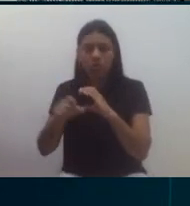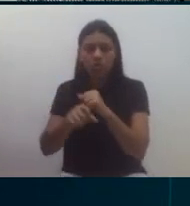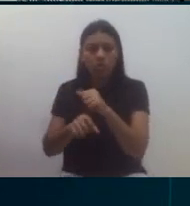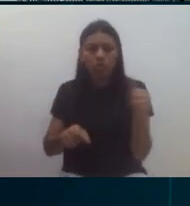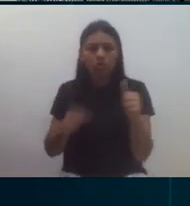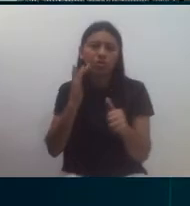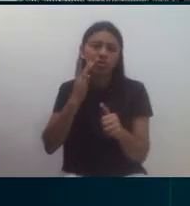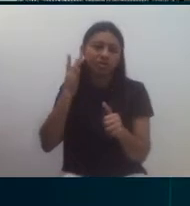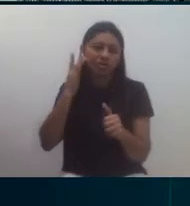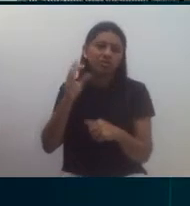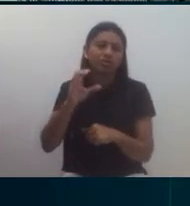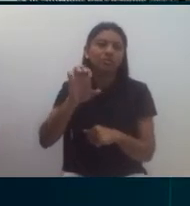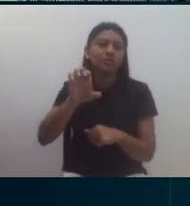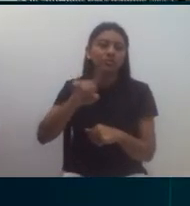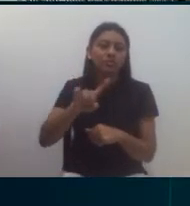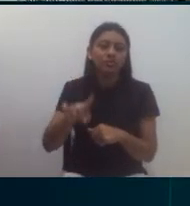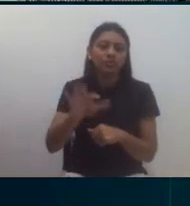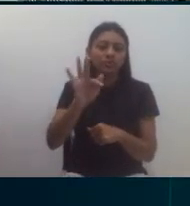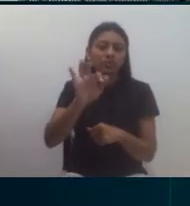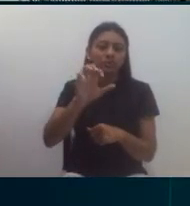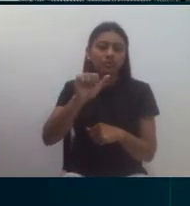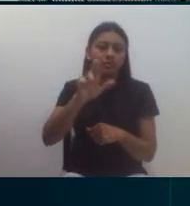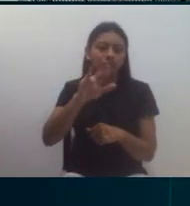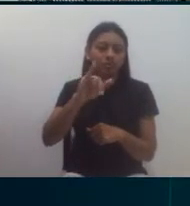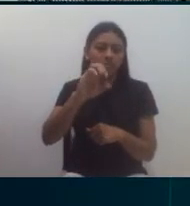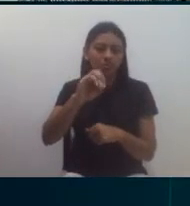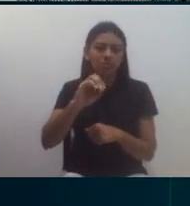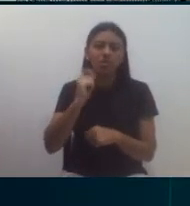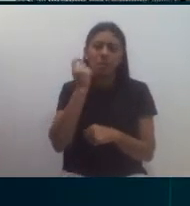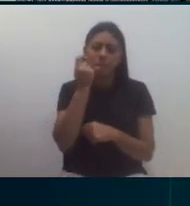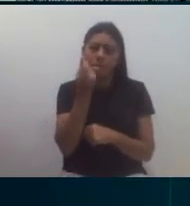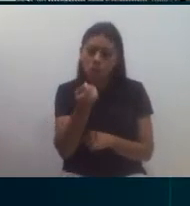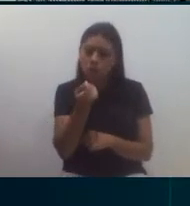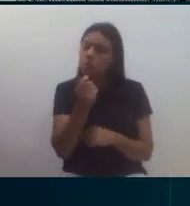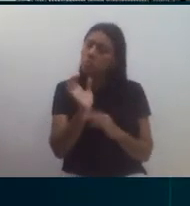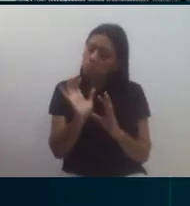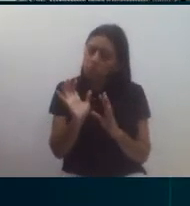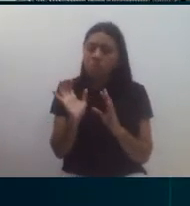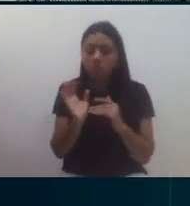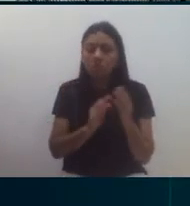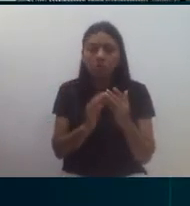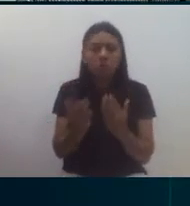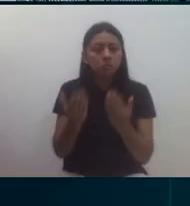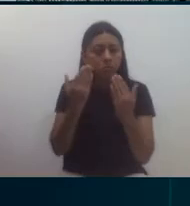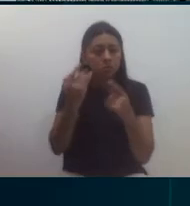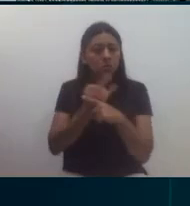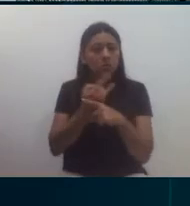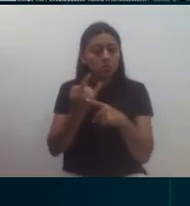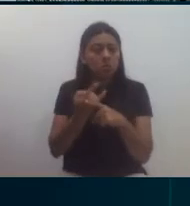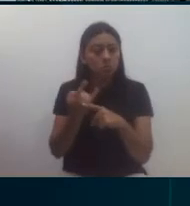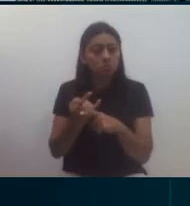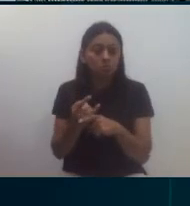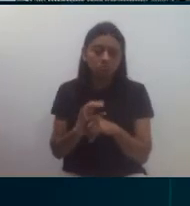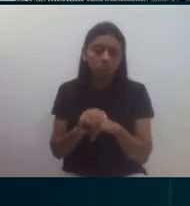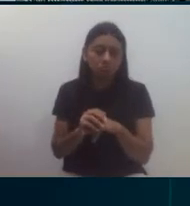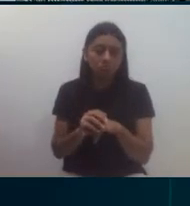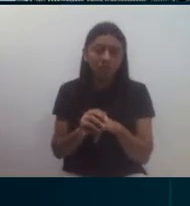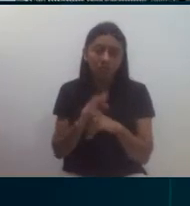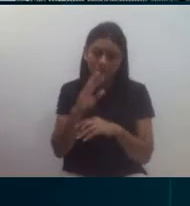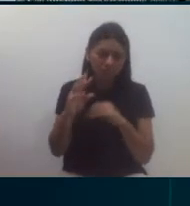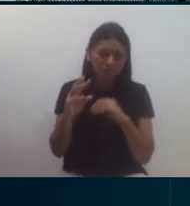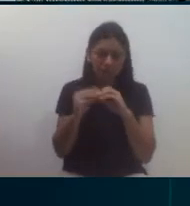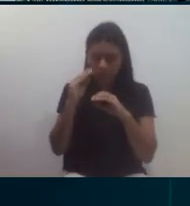en cantidades similares, entonces por ahí vamos bien. Pero cuando empezamos a mirar los